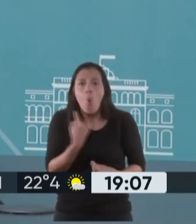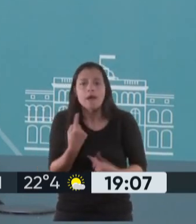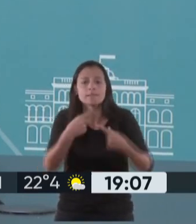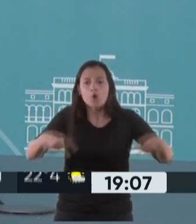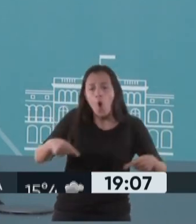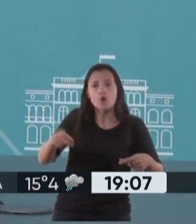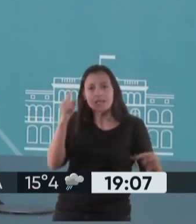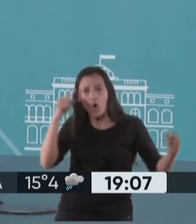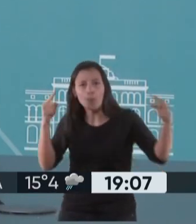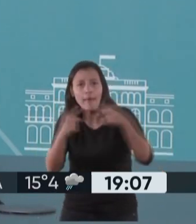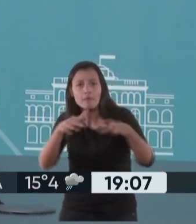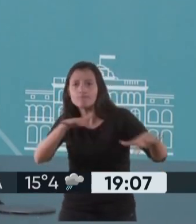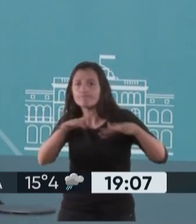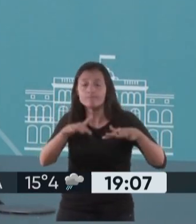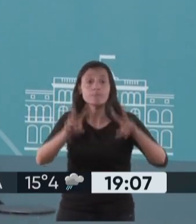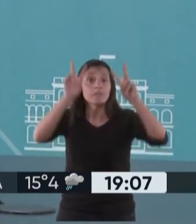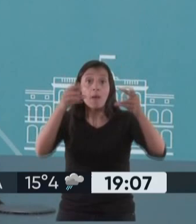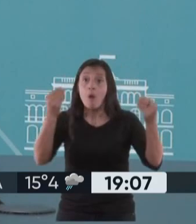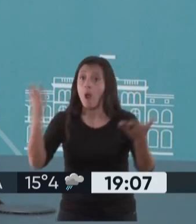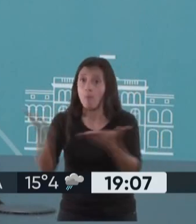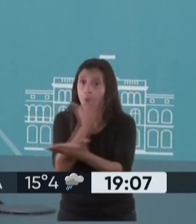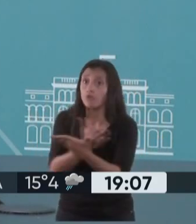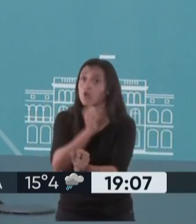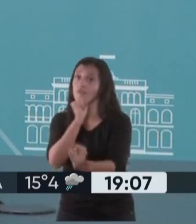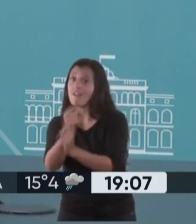acciones vinculado lo que es la la producción y el trabajo